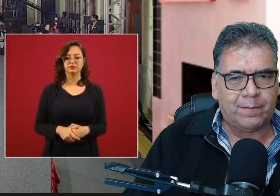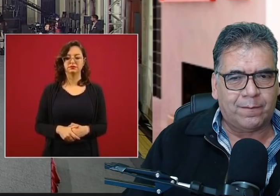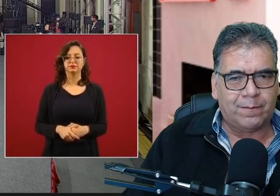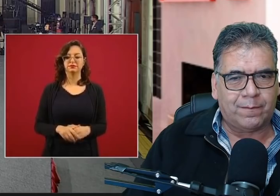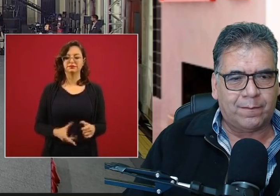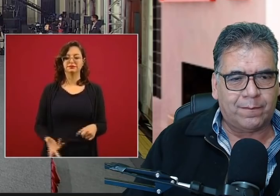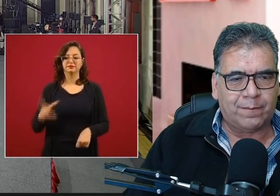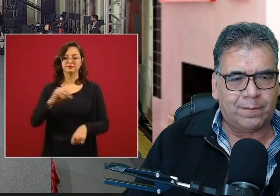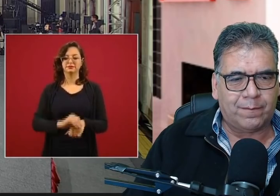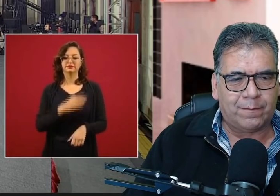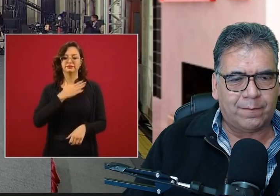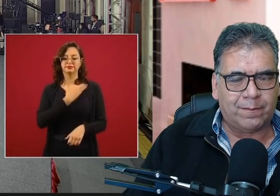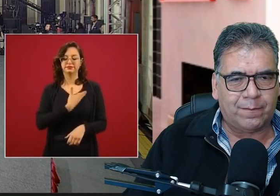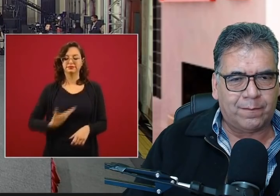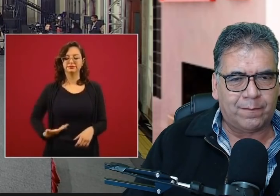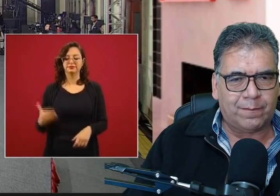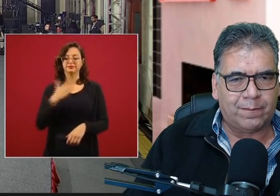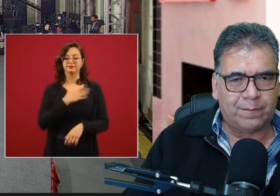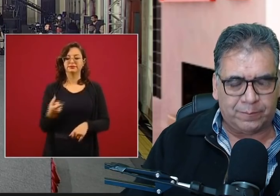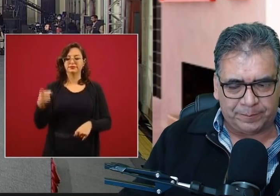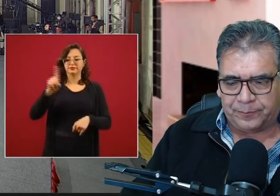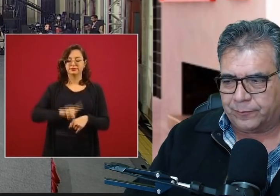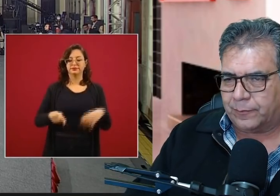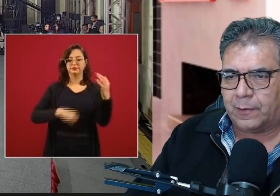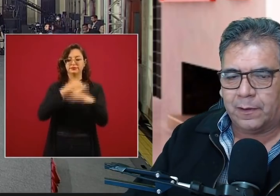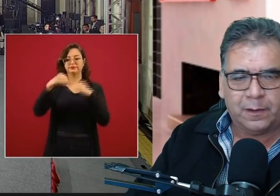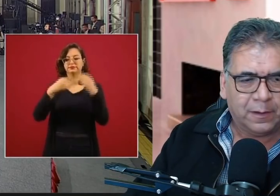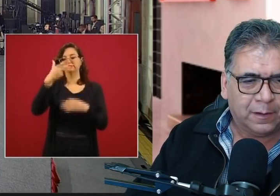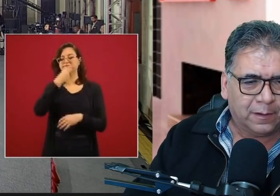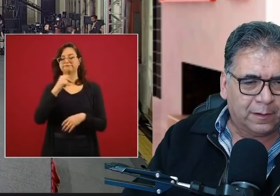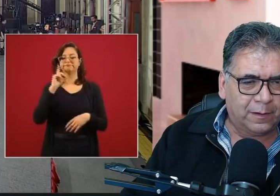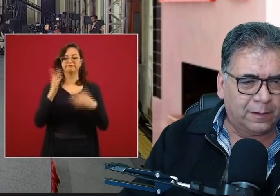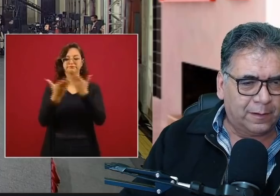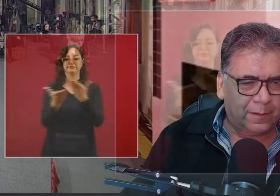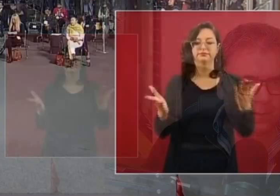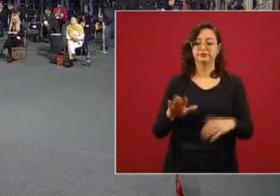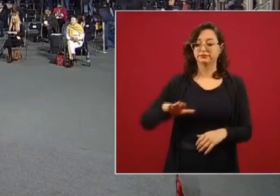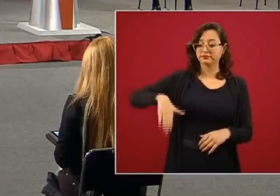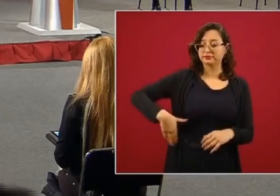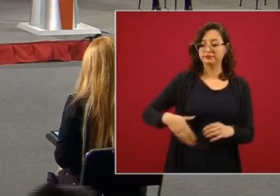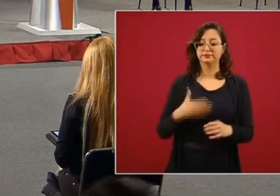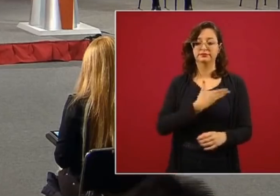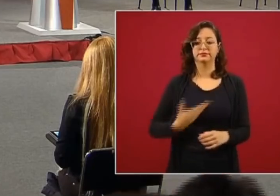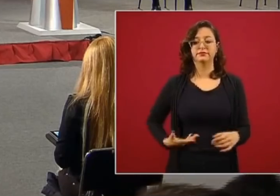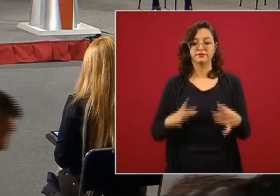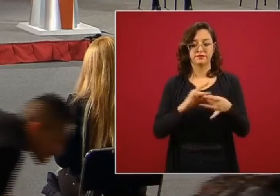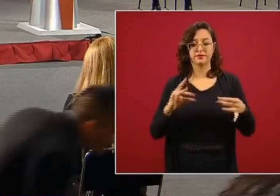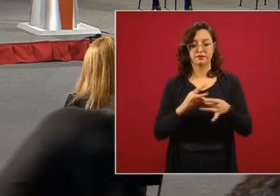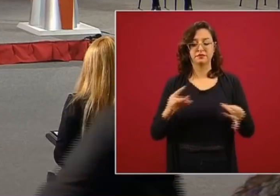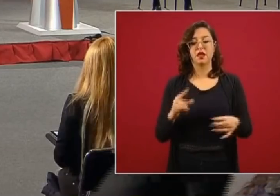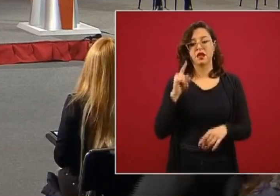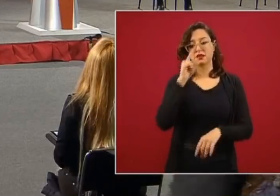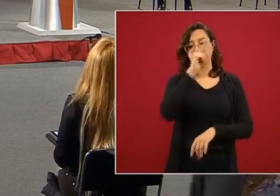Su permiso, presidente. Muy buenos días a todas y a todos. Como ya decía el presidente, tuvimos una reunión de